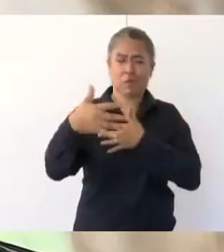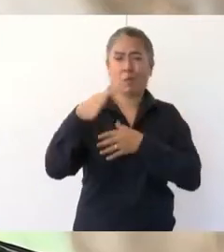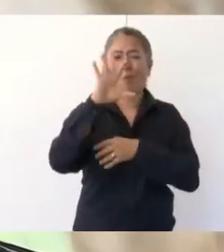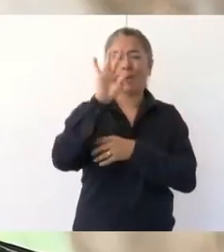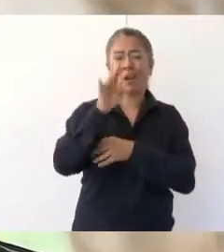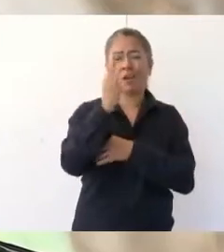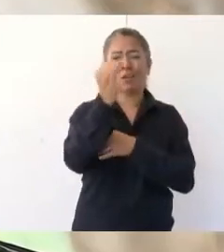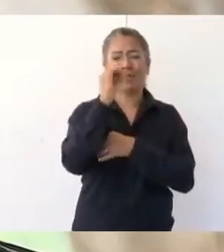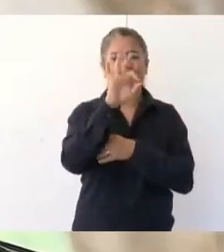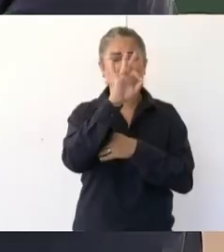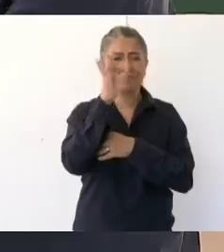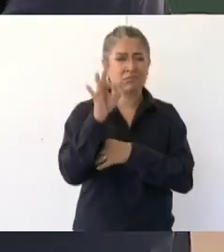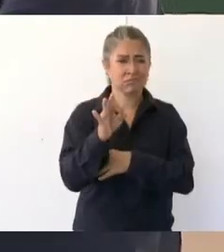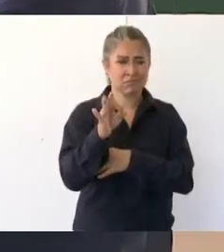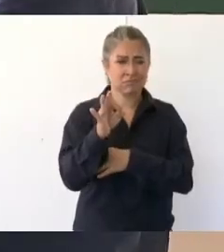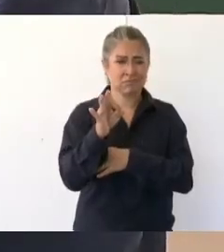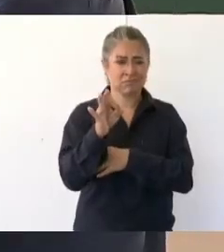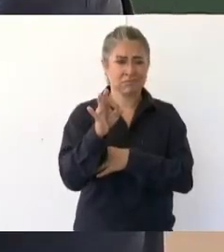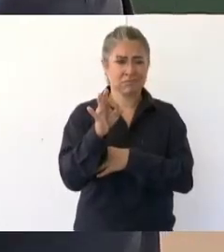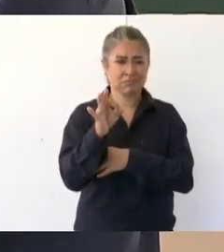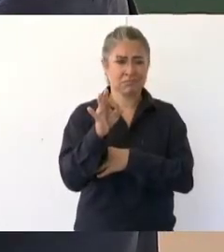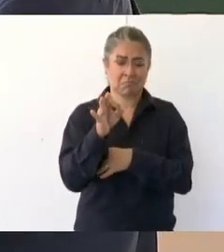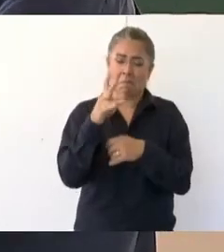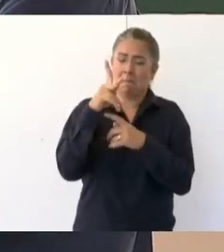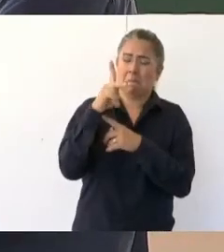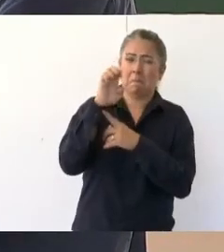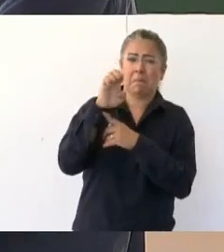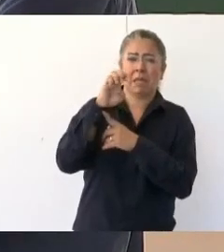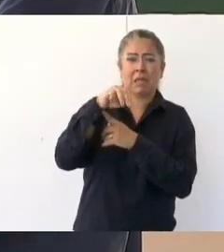49% de las acciones Pemex,